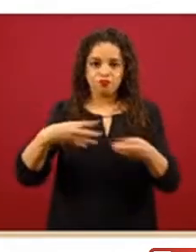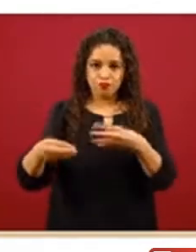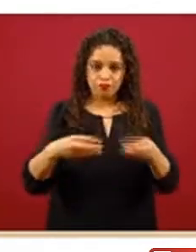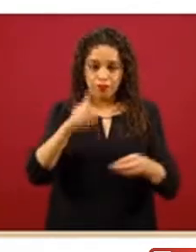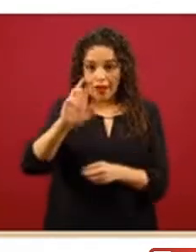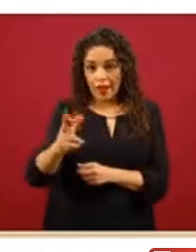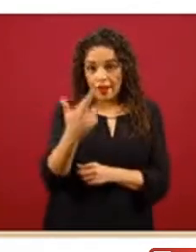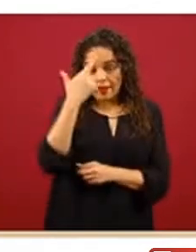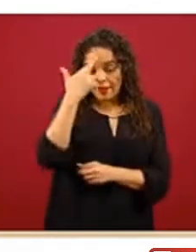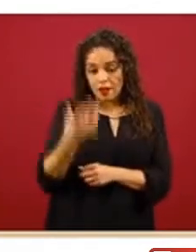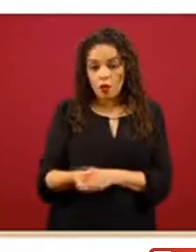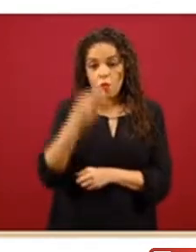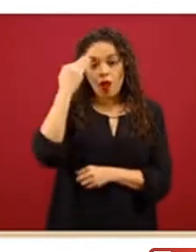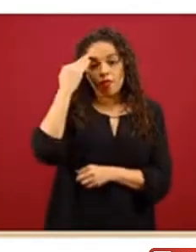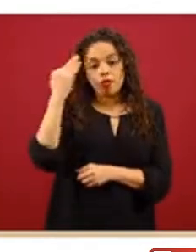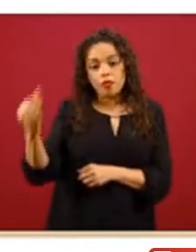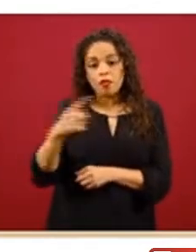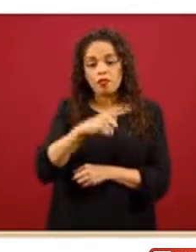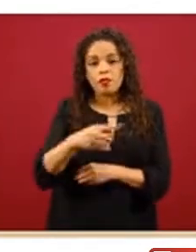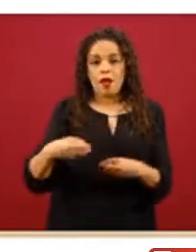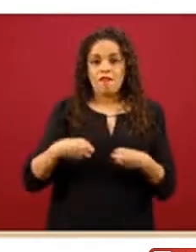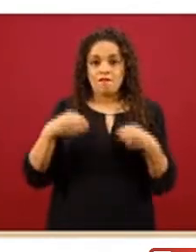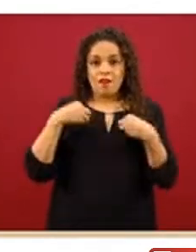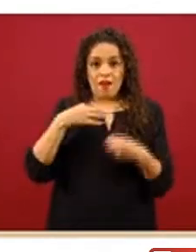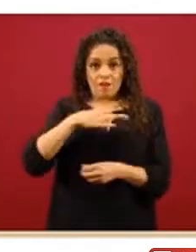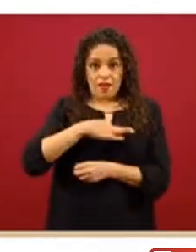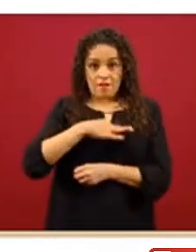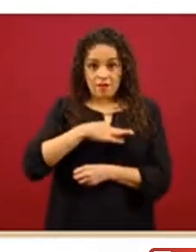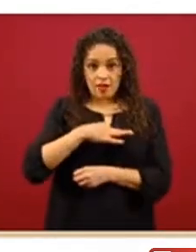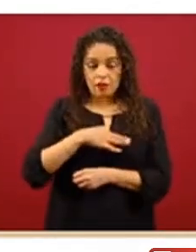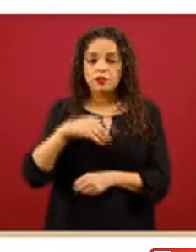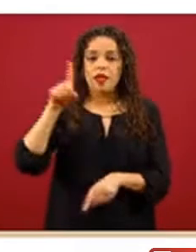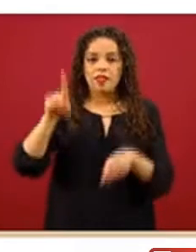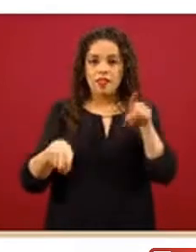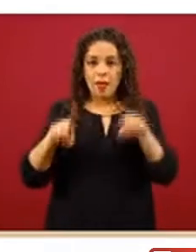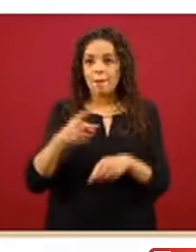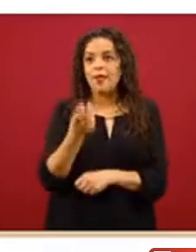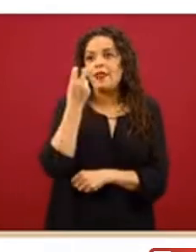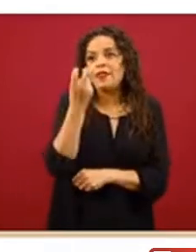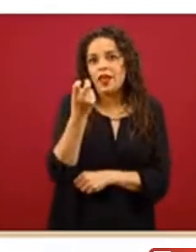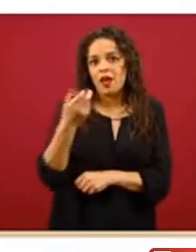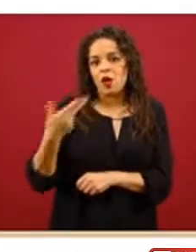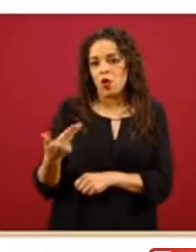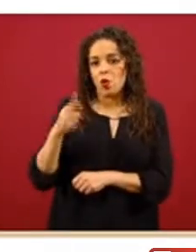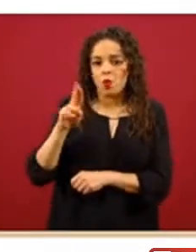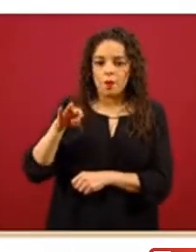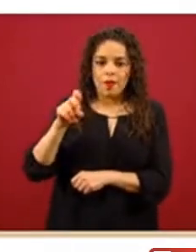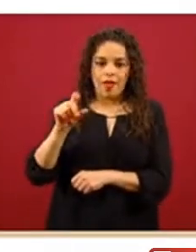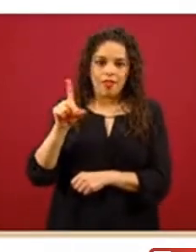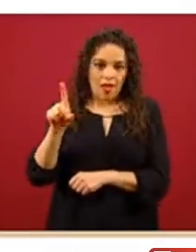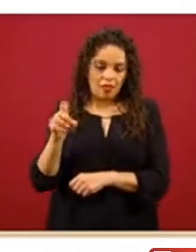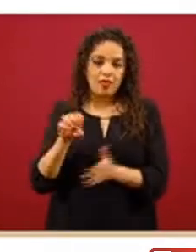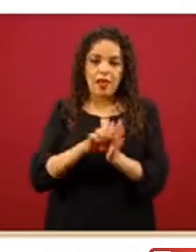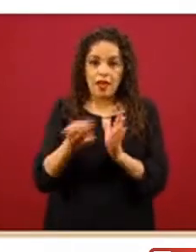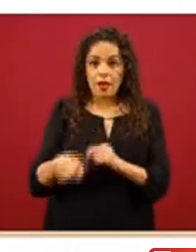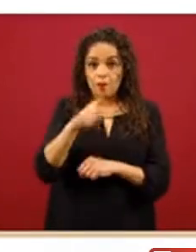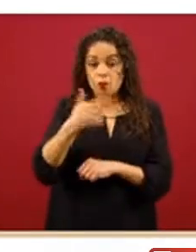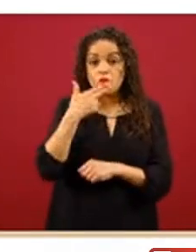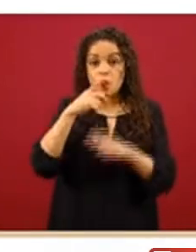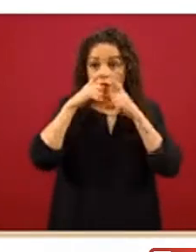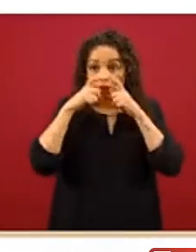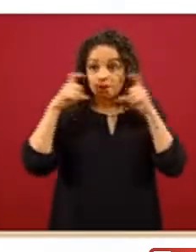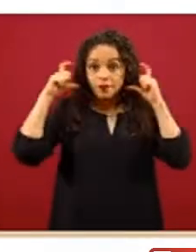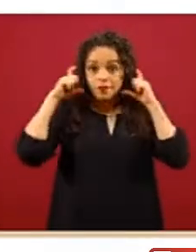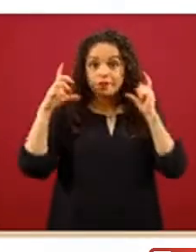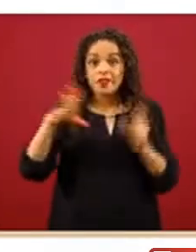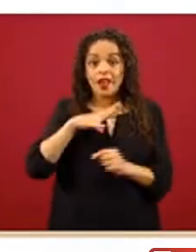de cuánto tiempo sobrevive el virus en la superficie dependía de estos factores. Entonces, si yo traigo el cubrebocas, si está húmedo